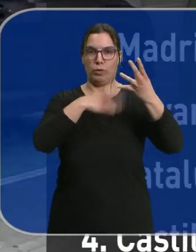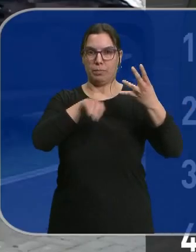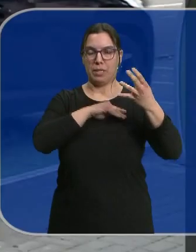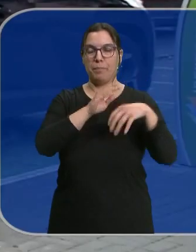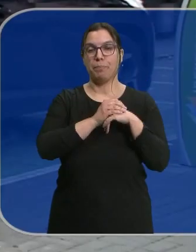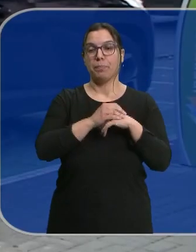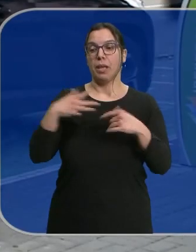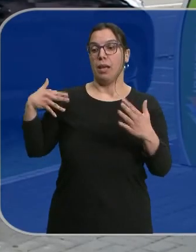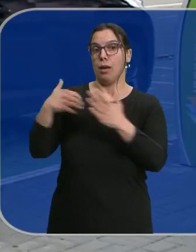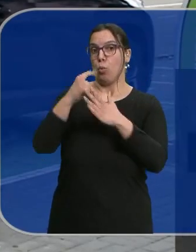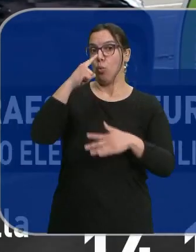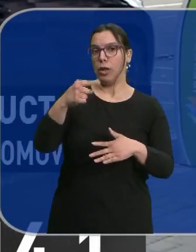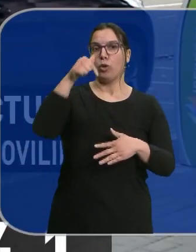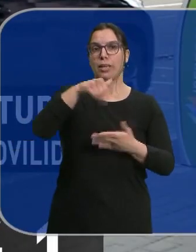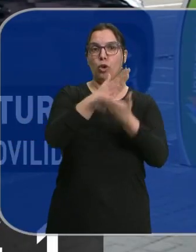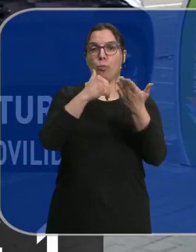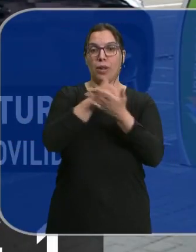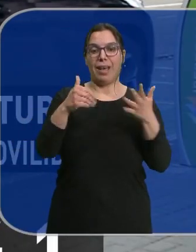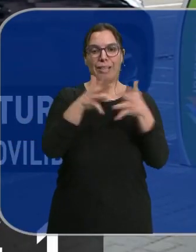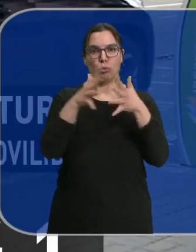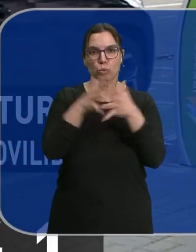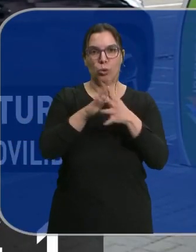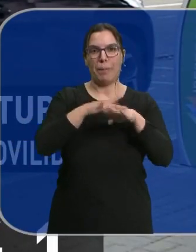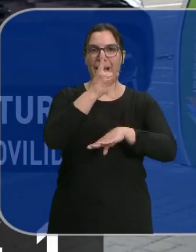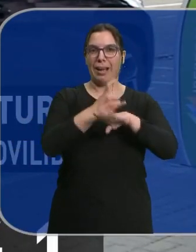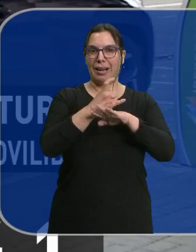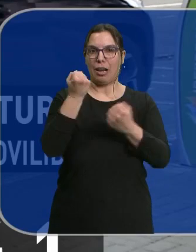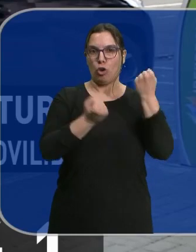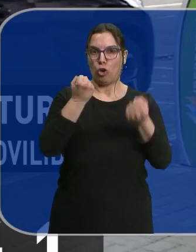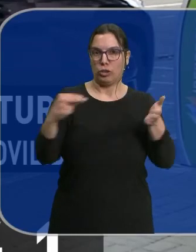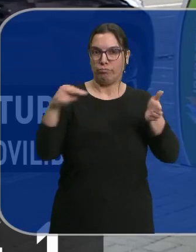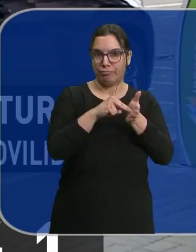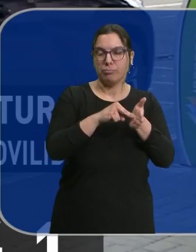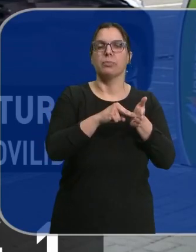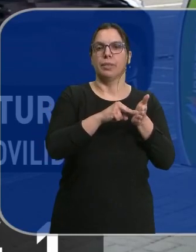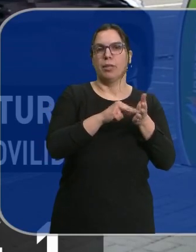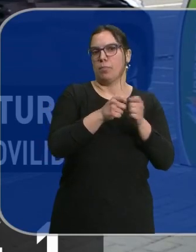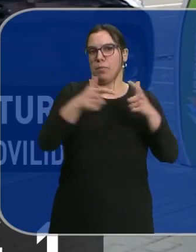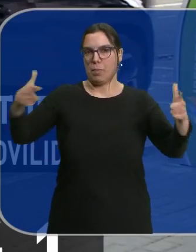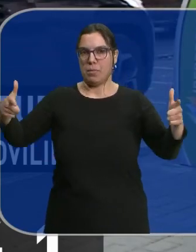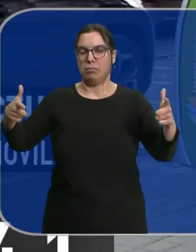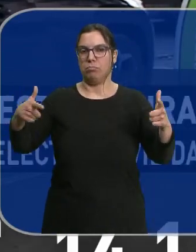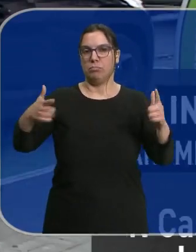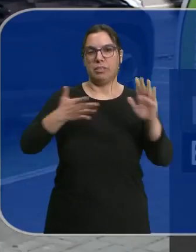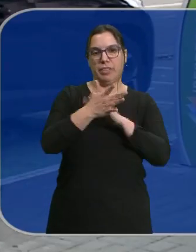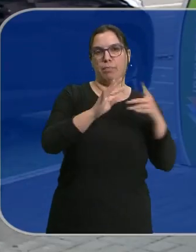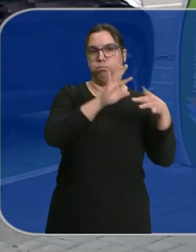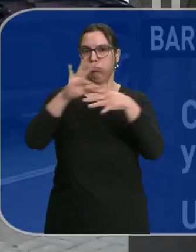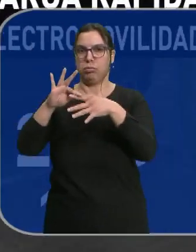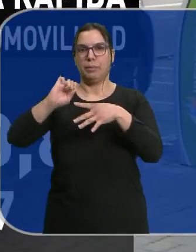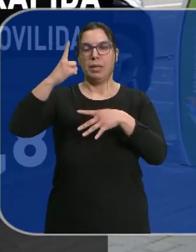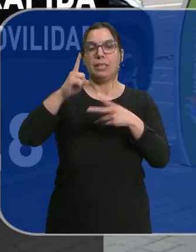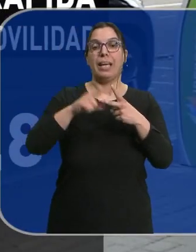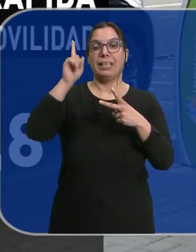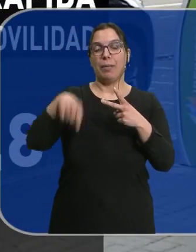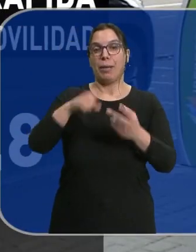En el último año se ha duplicado en nuestra comunidad la infraestructura de recarga y lidera el ranking en este indicador. Y sobre todo se han disparado los puntos